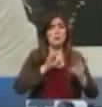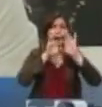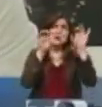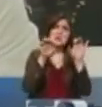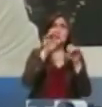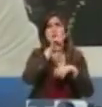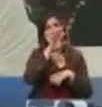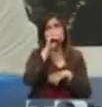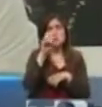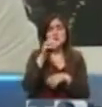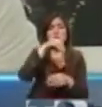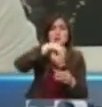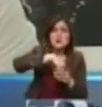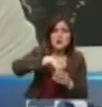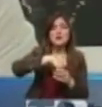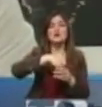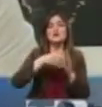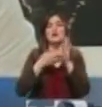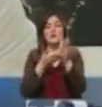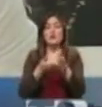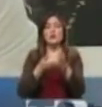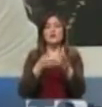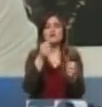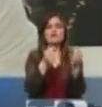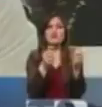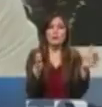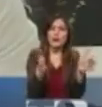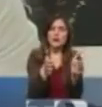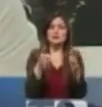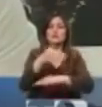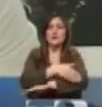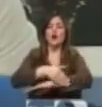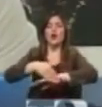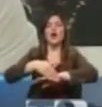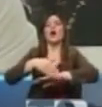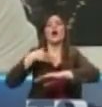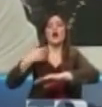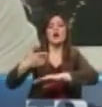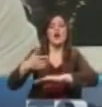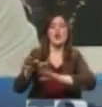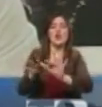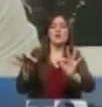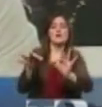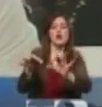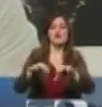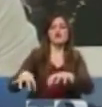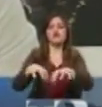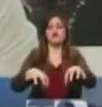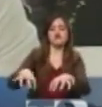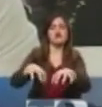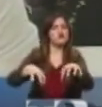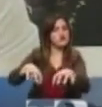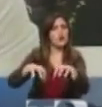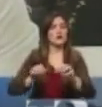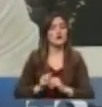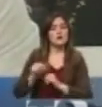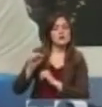pero están incluidas flota liviana, maquinaria para hacer limpieza como barredoras,